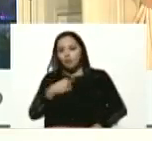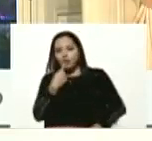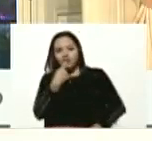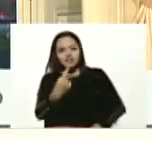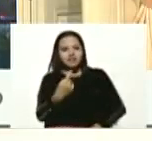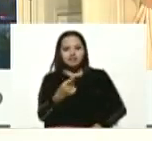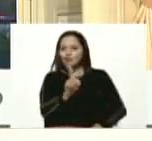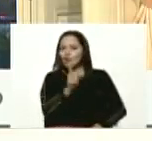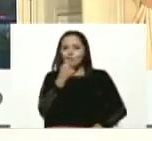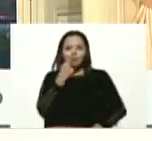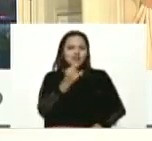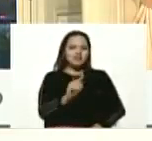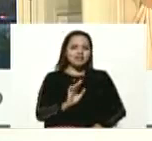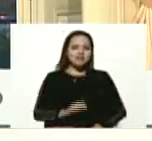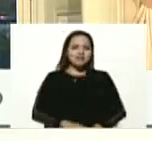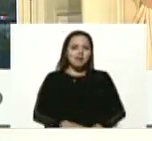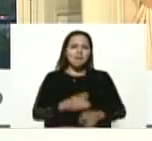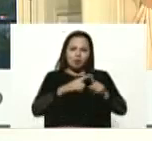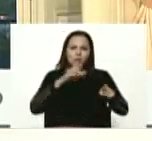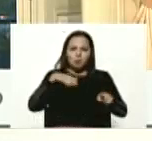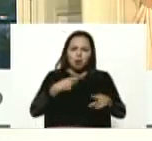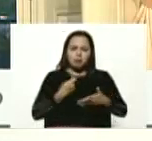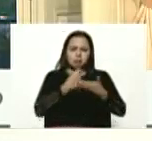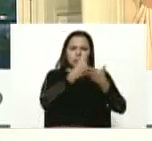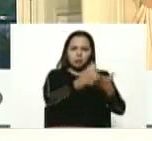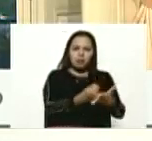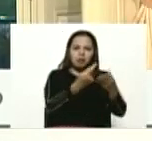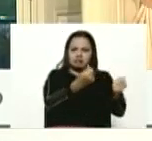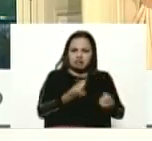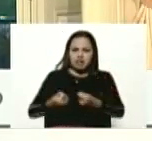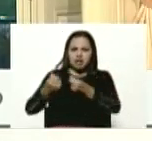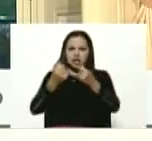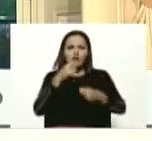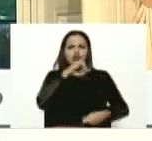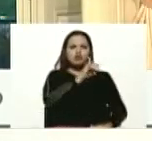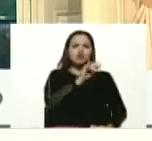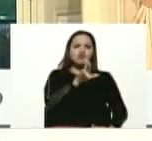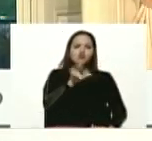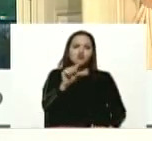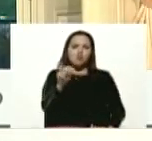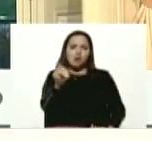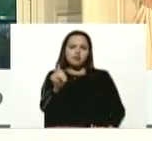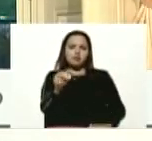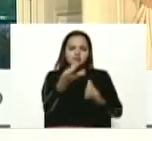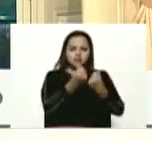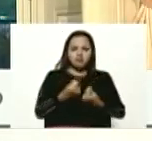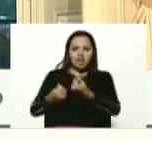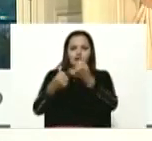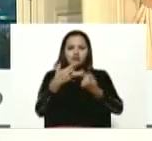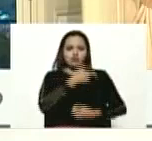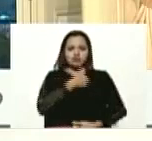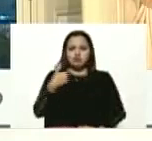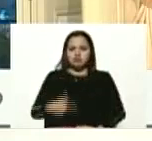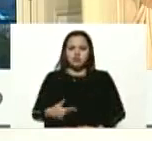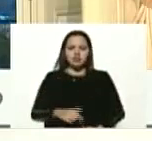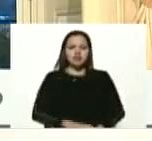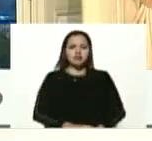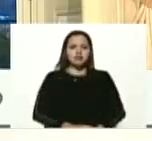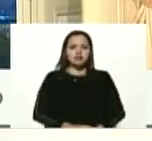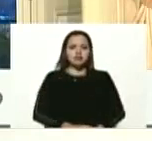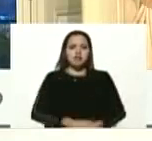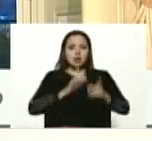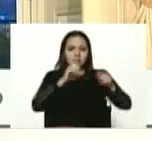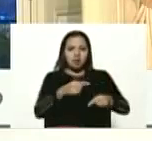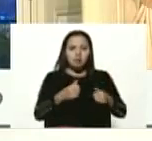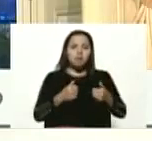lo vamos a decir, pero se pueden dar créditos en yuanes, la moneda china. Vamos a dar créditos,